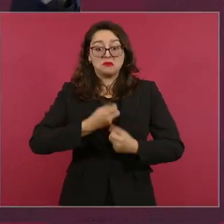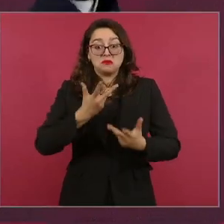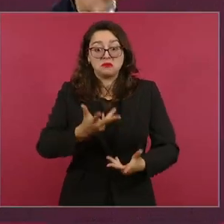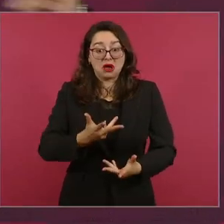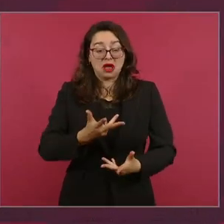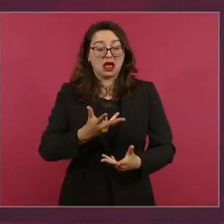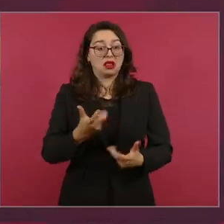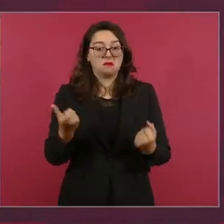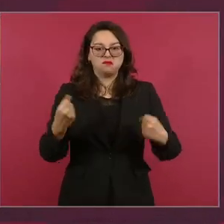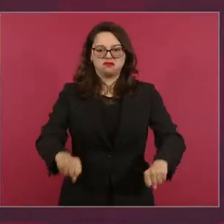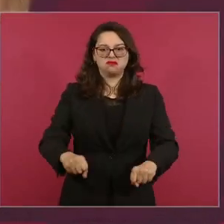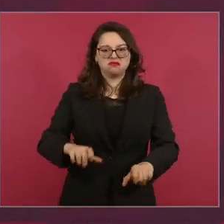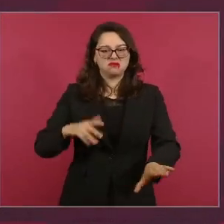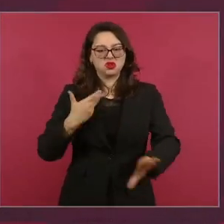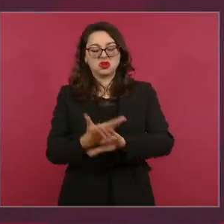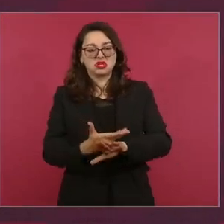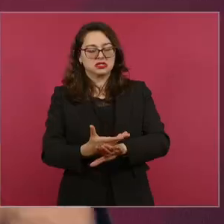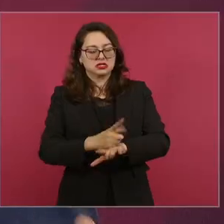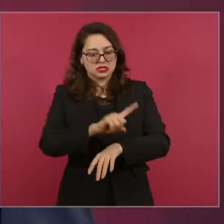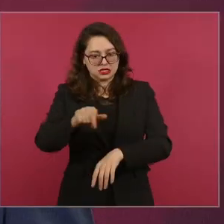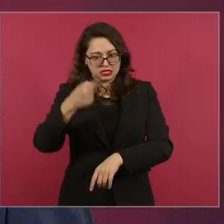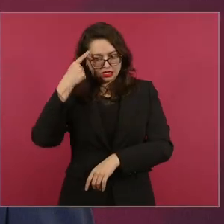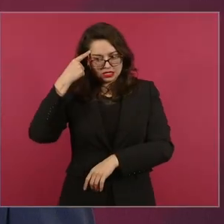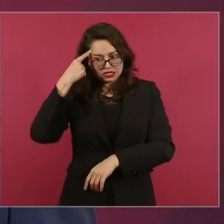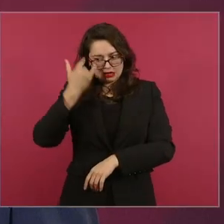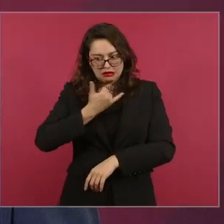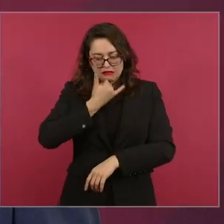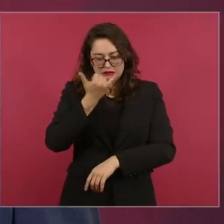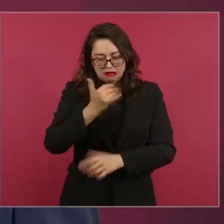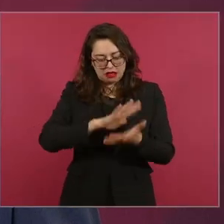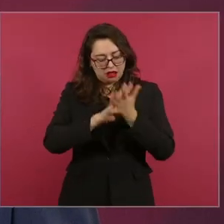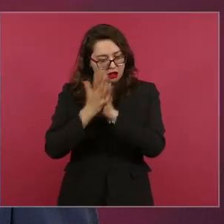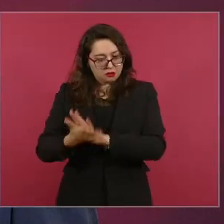del autoritarismo y luego cambiaron